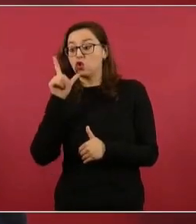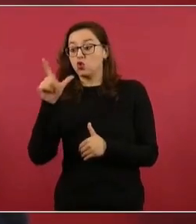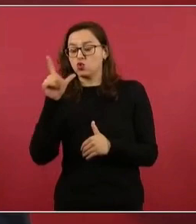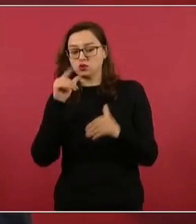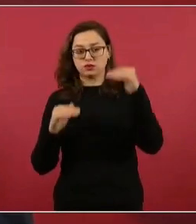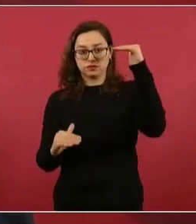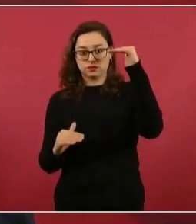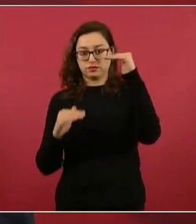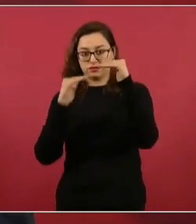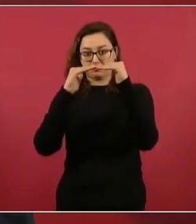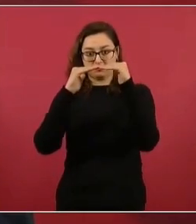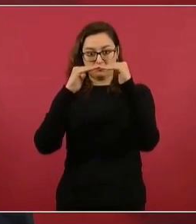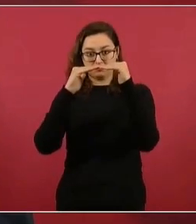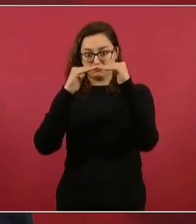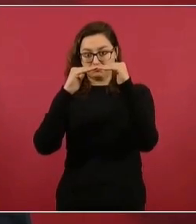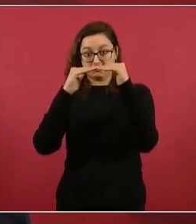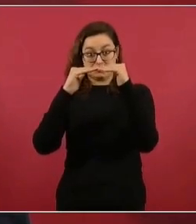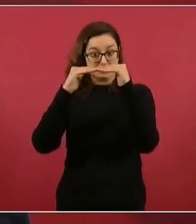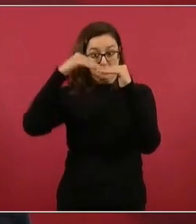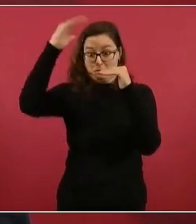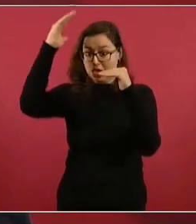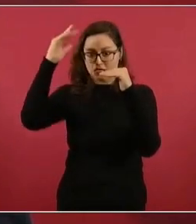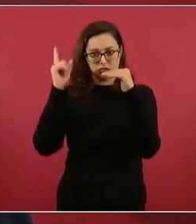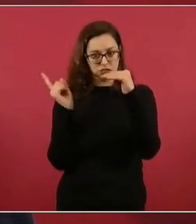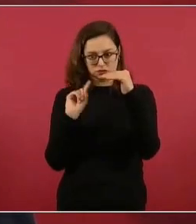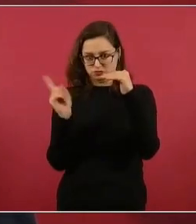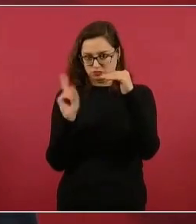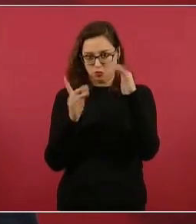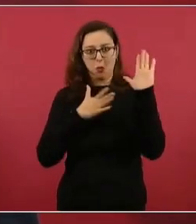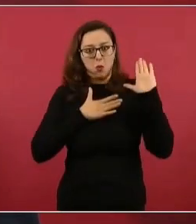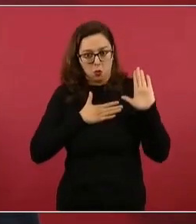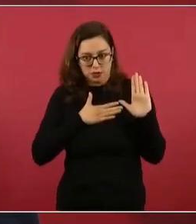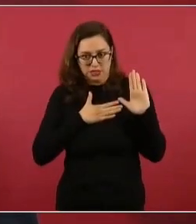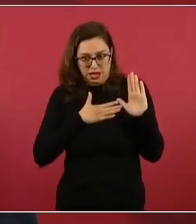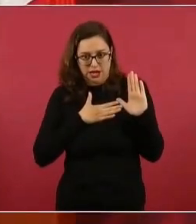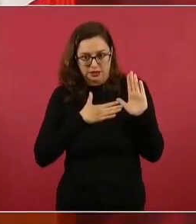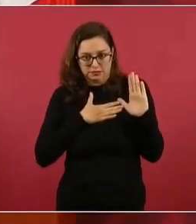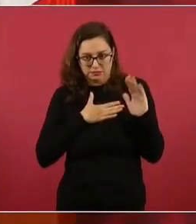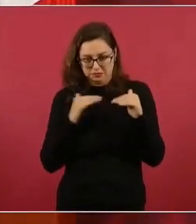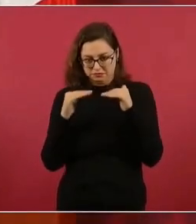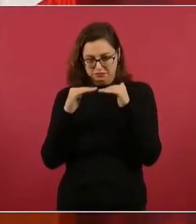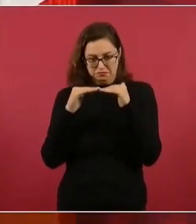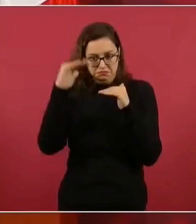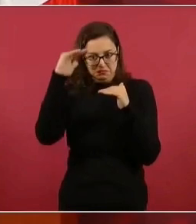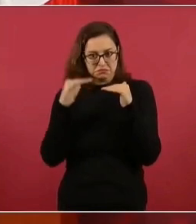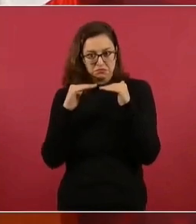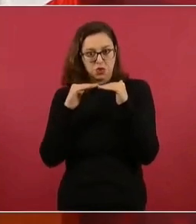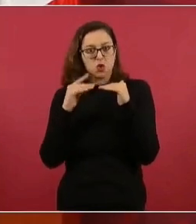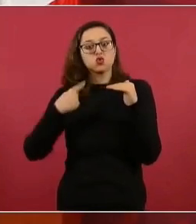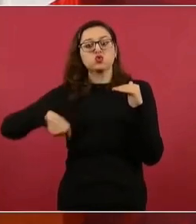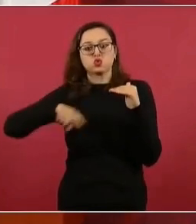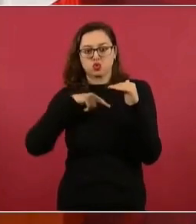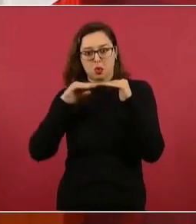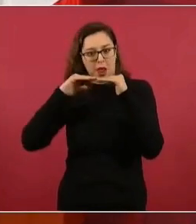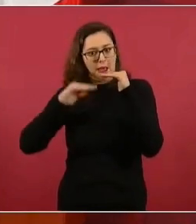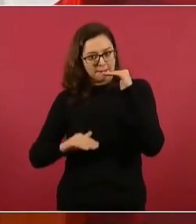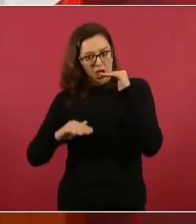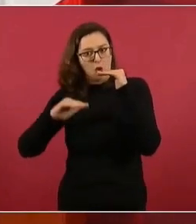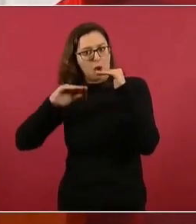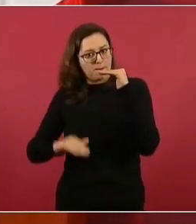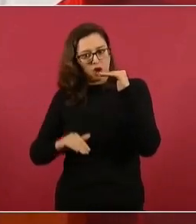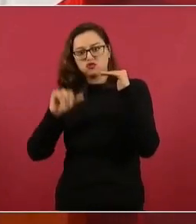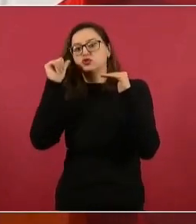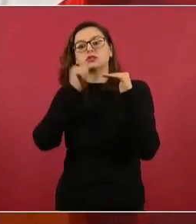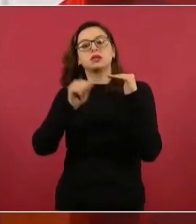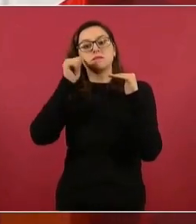encima de la inflación y demostrar de que estamos abajo de la inflación. ¿Sí?